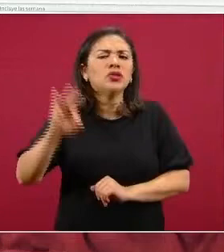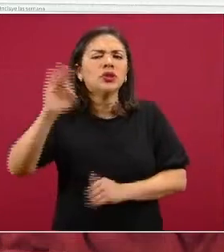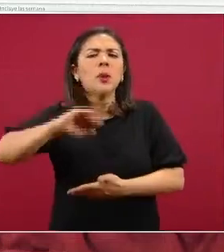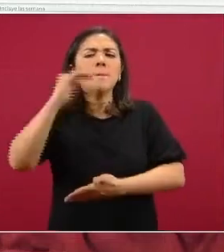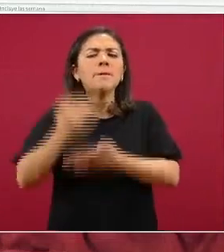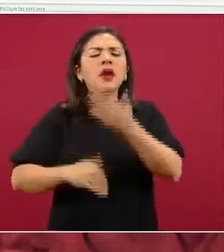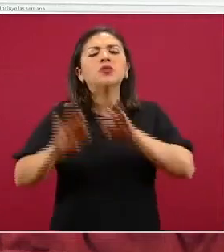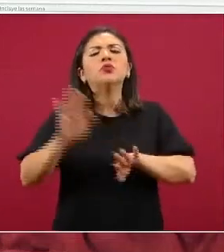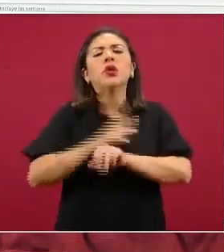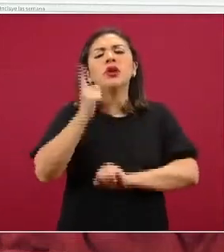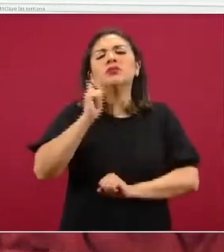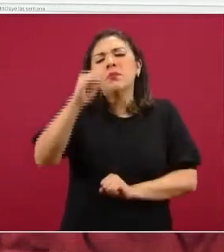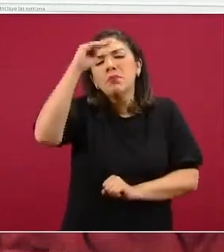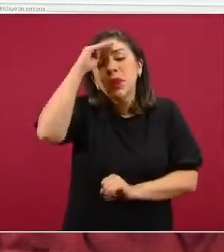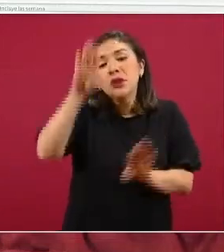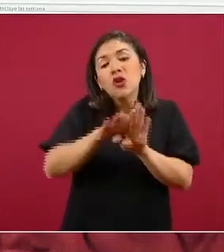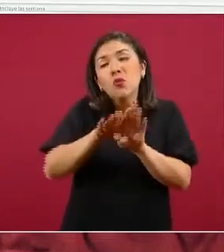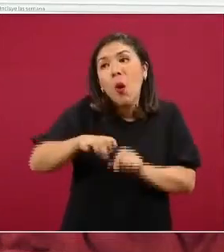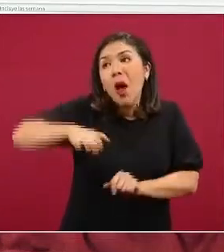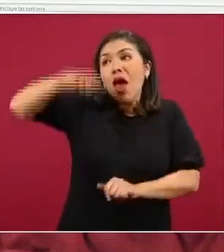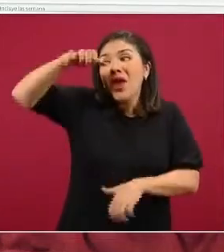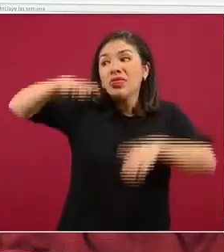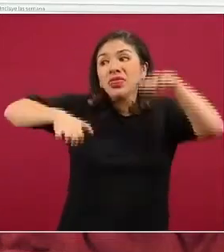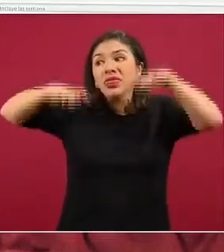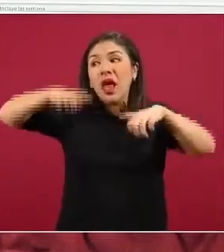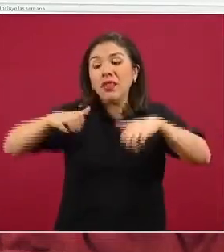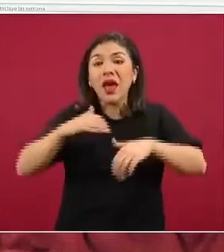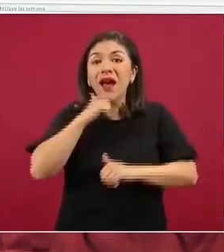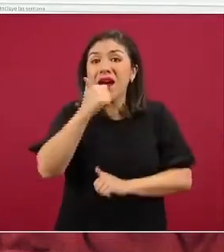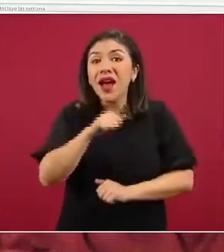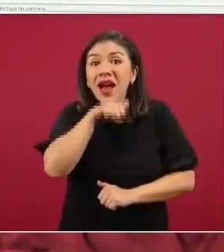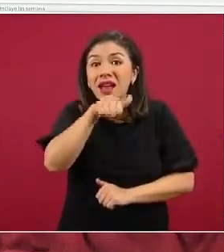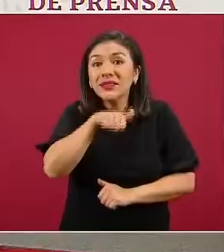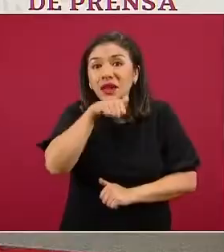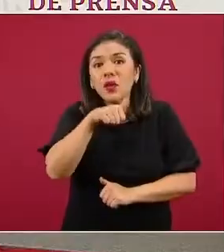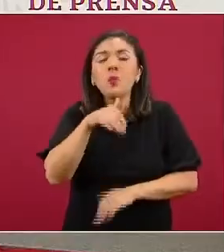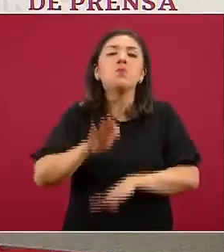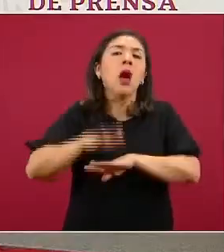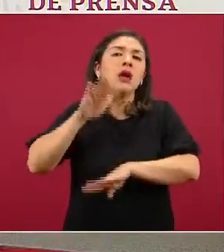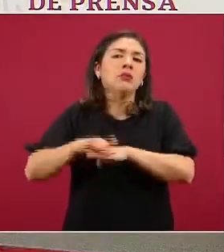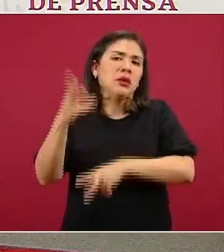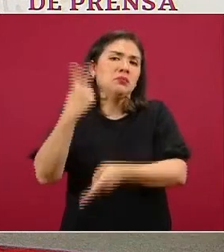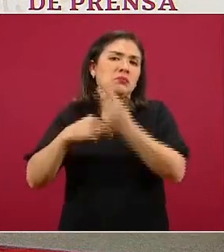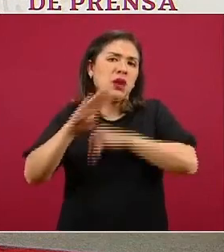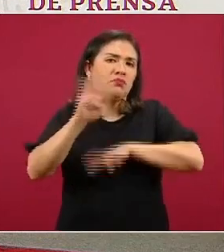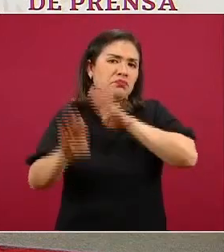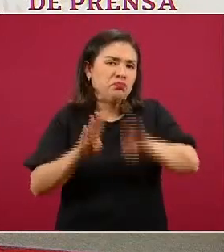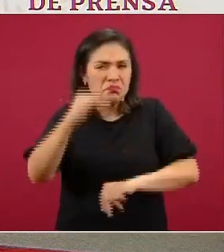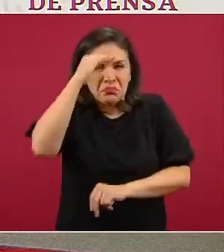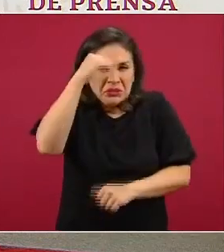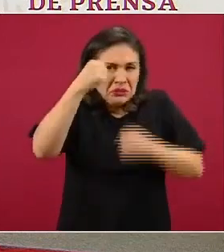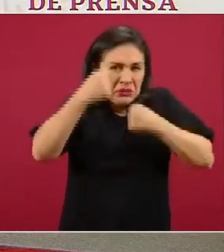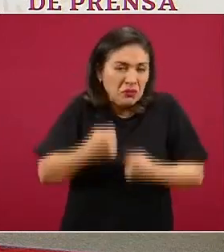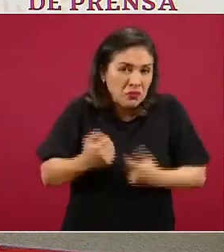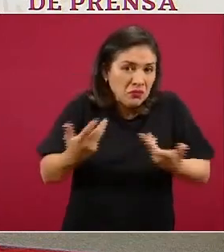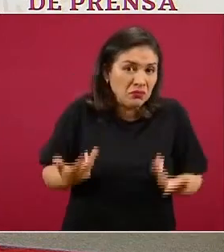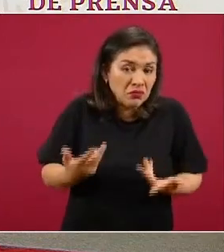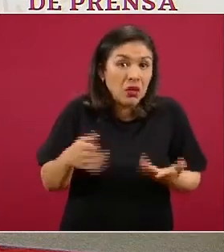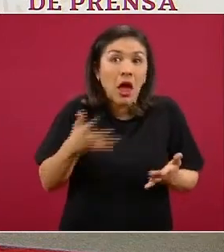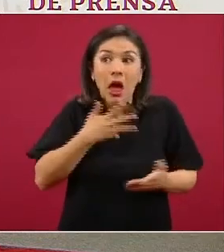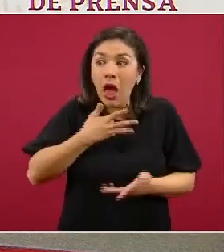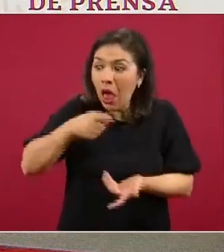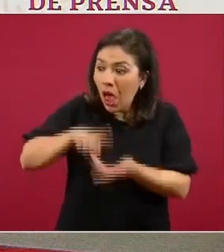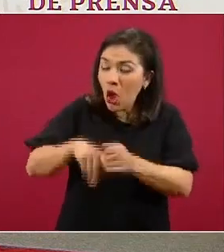se espera que en edades mayores tengamos una mayor mortalidad esperada y por lo tanto, aunque tiene un número